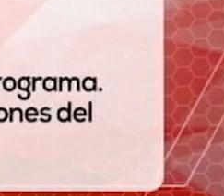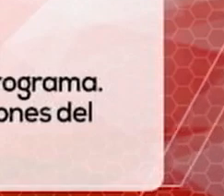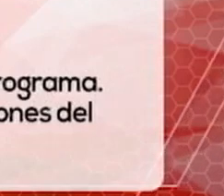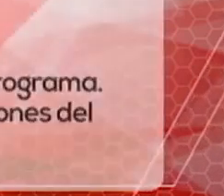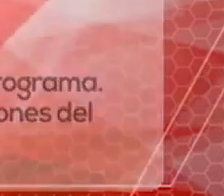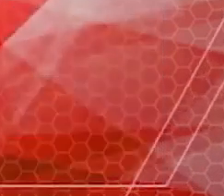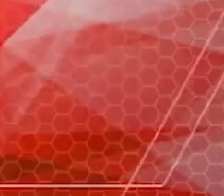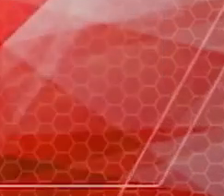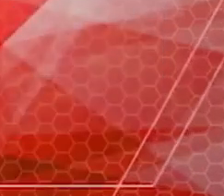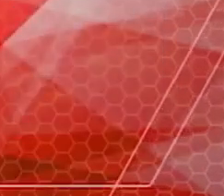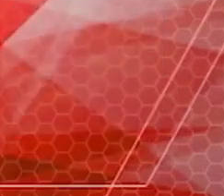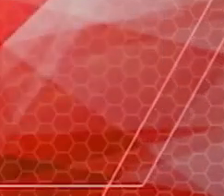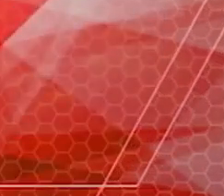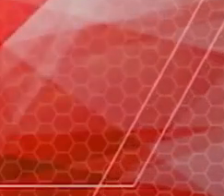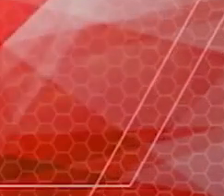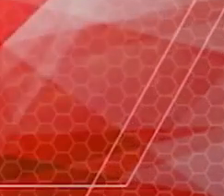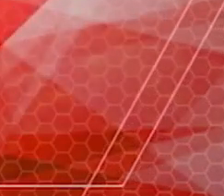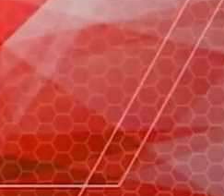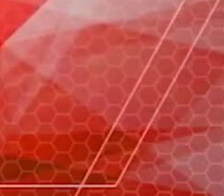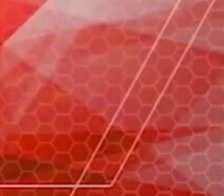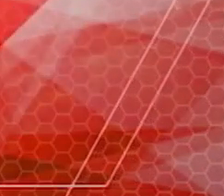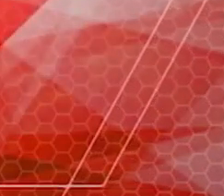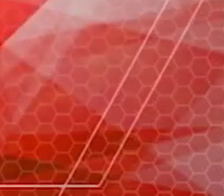del Ministerio de Salud.